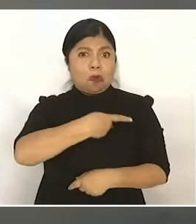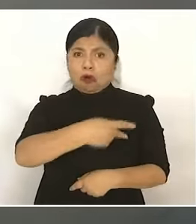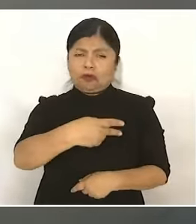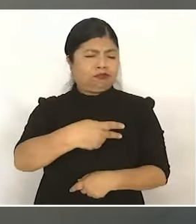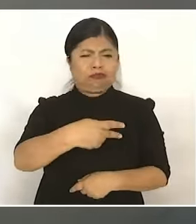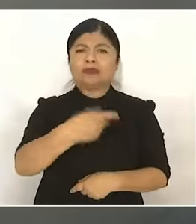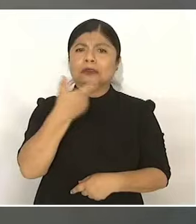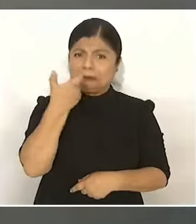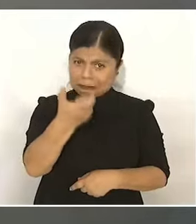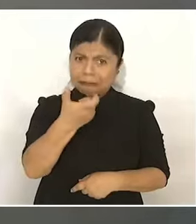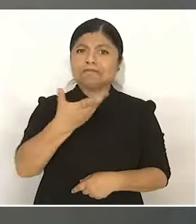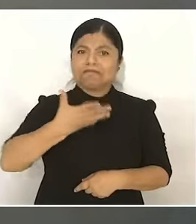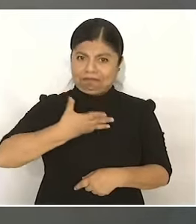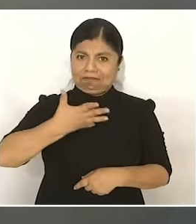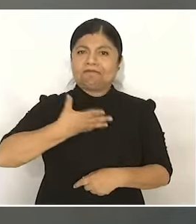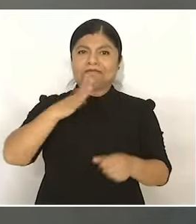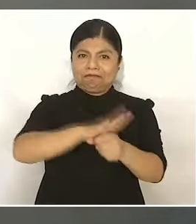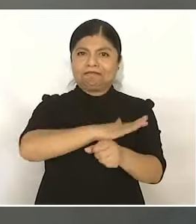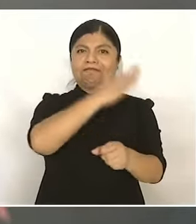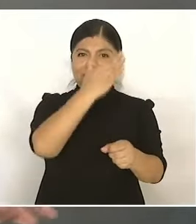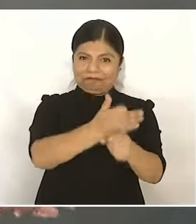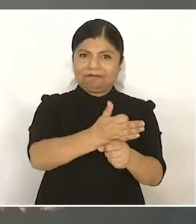9,500,000 mexicanos.